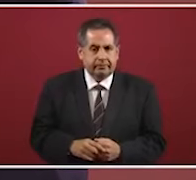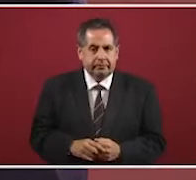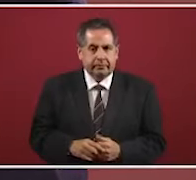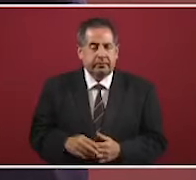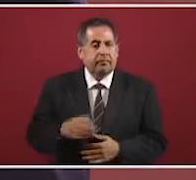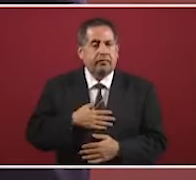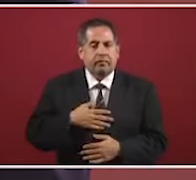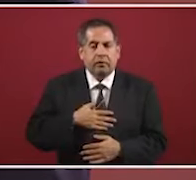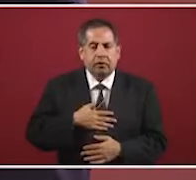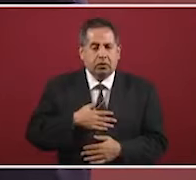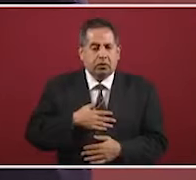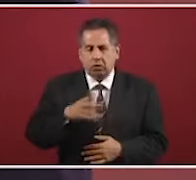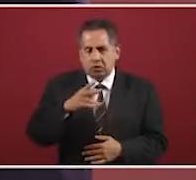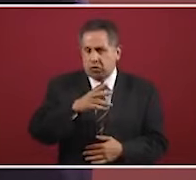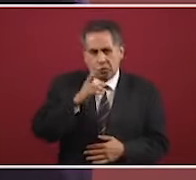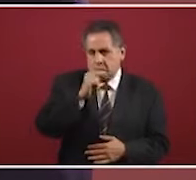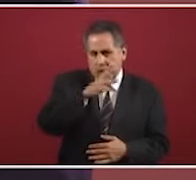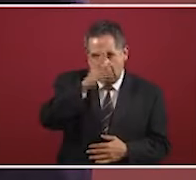estoy en contra de la reelección,